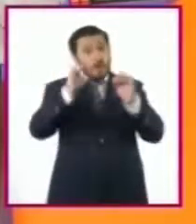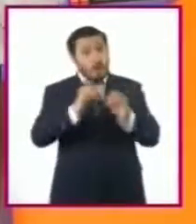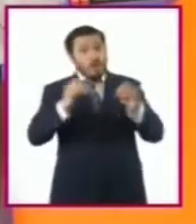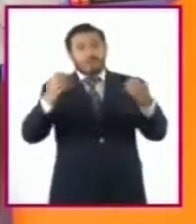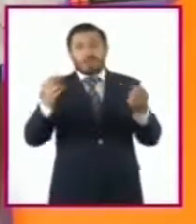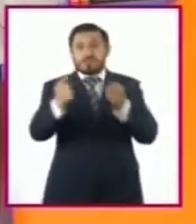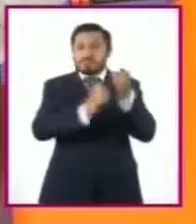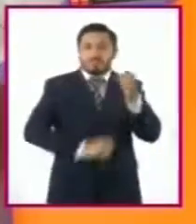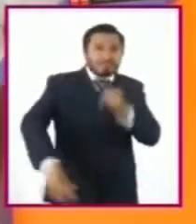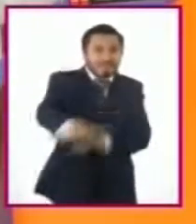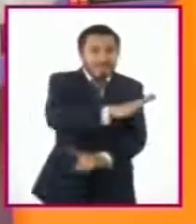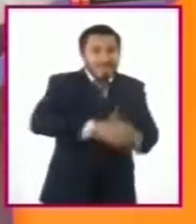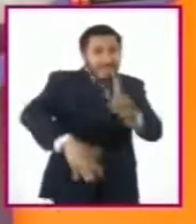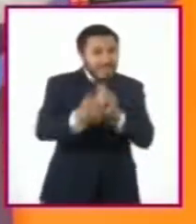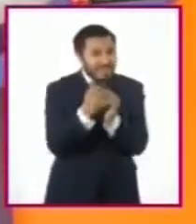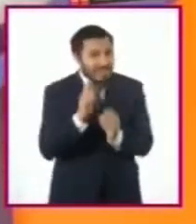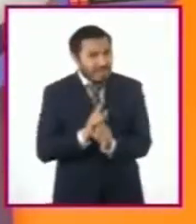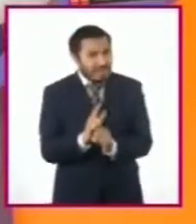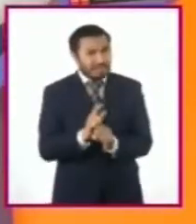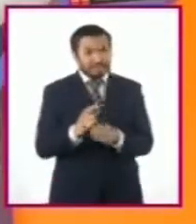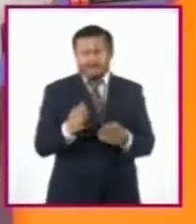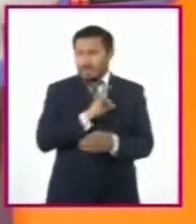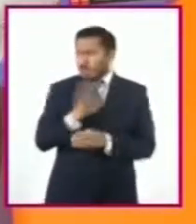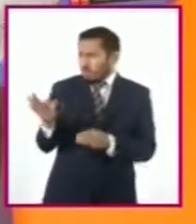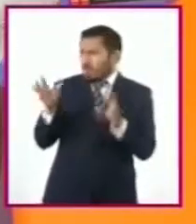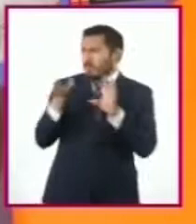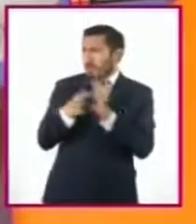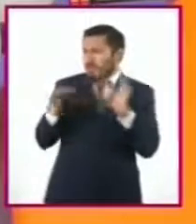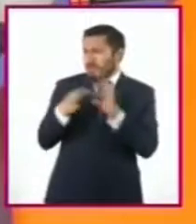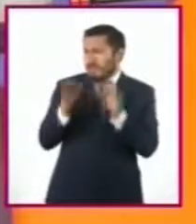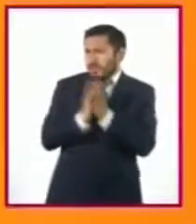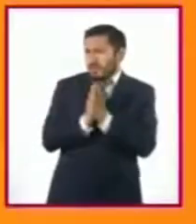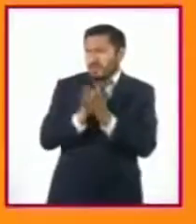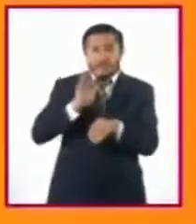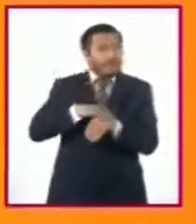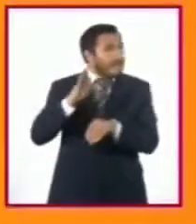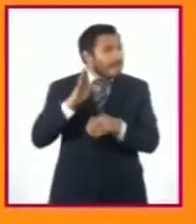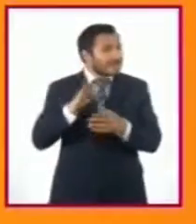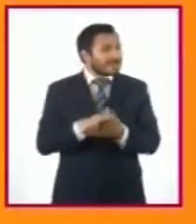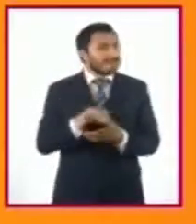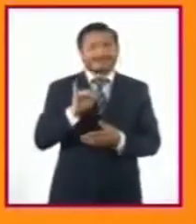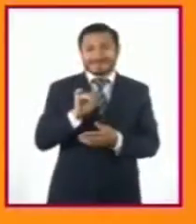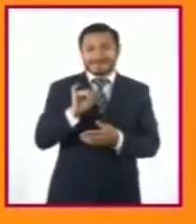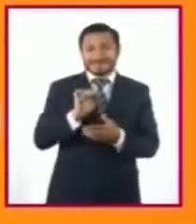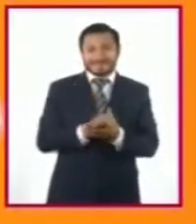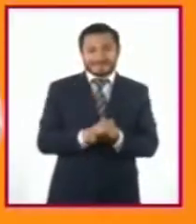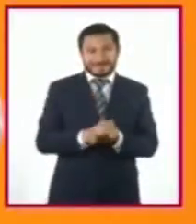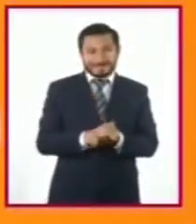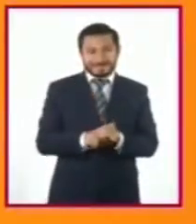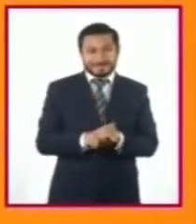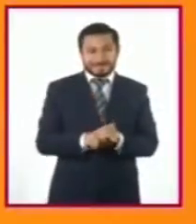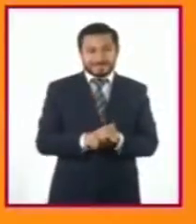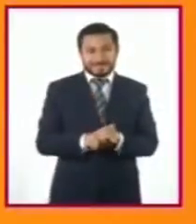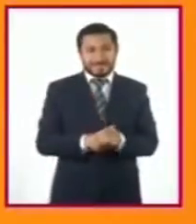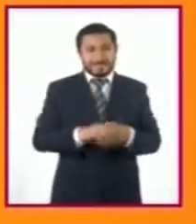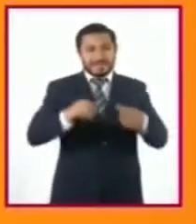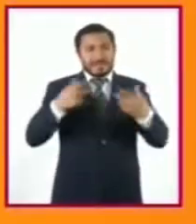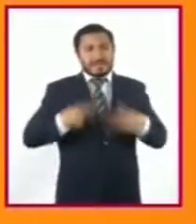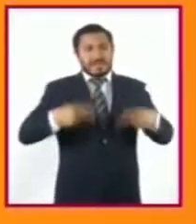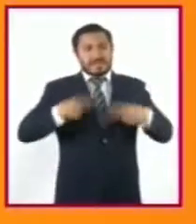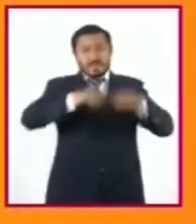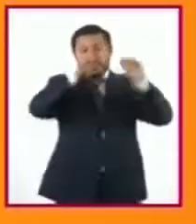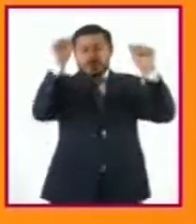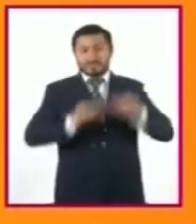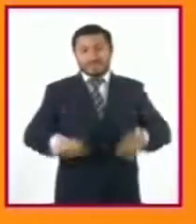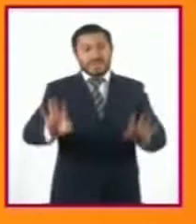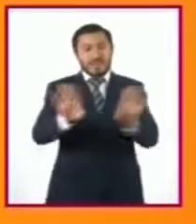sociedad. ¿Es así? ¿Podría hablarnos más de esto? Sí, así es. A los artistas les afecta